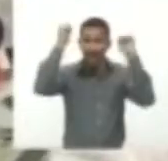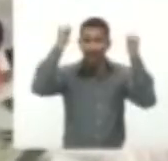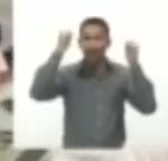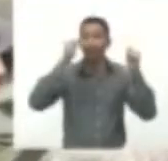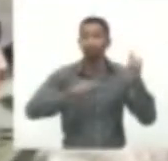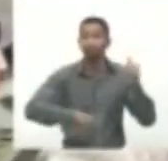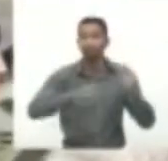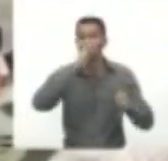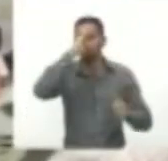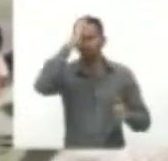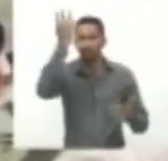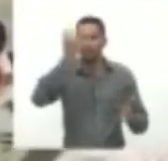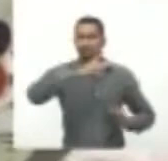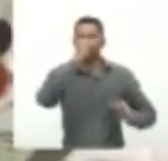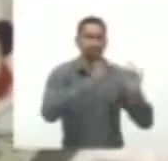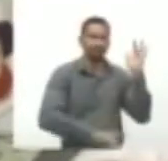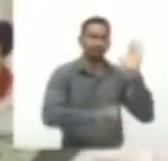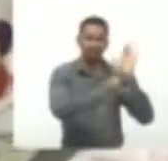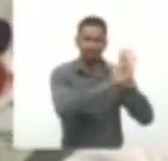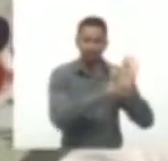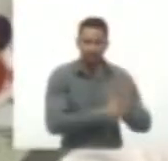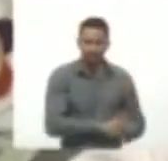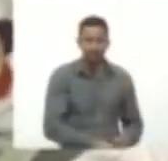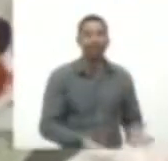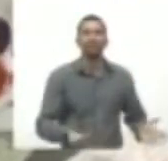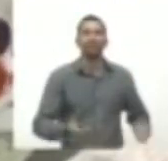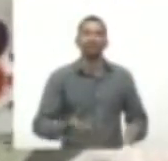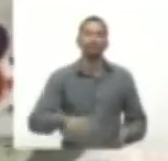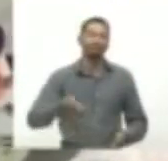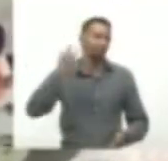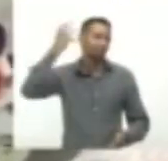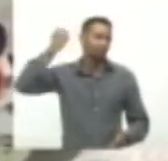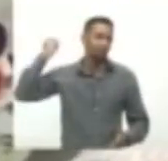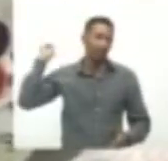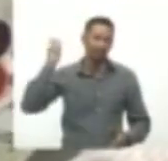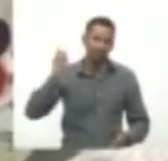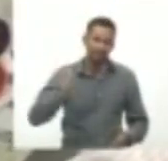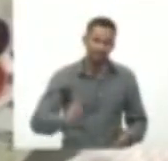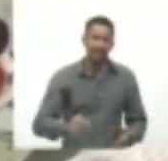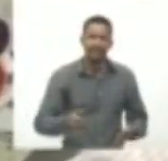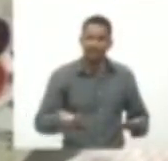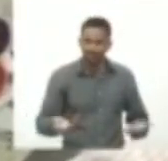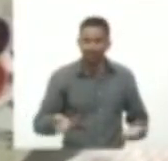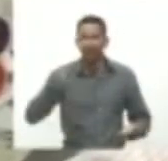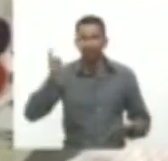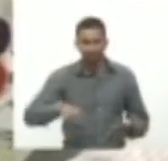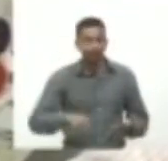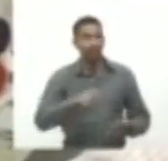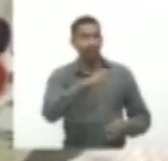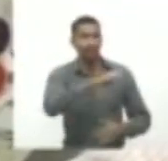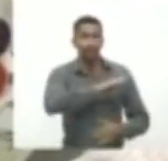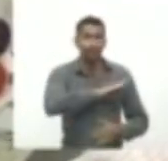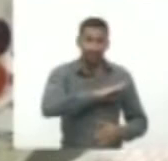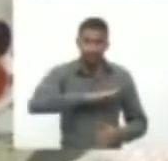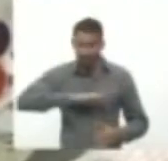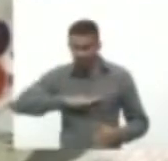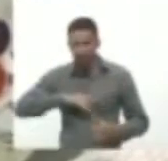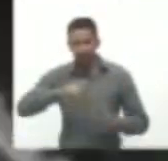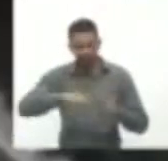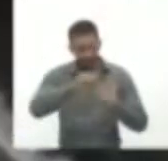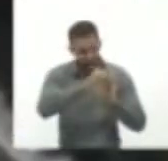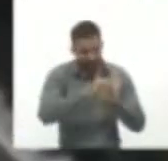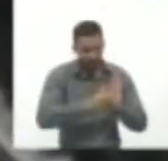ya inveteradas y desde hace mucho tiempo, eso entonces requiere una implementación por parte de los